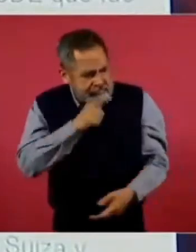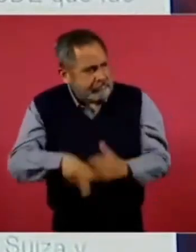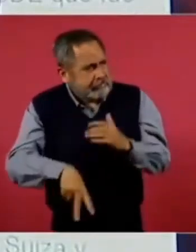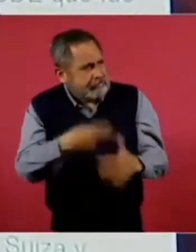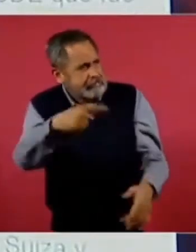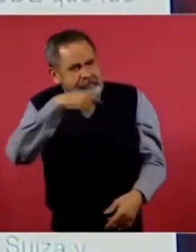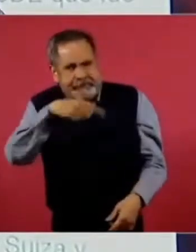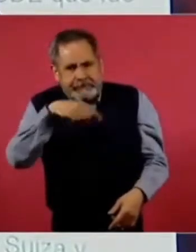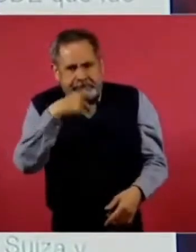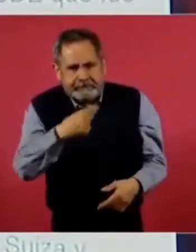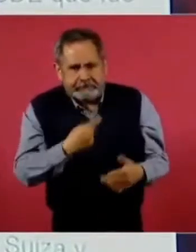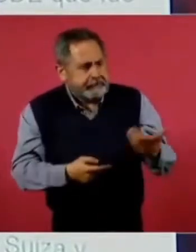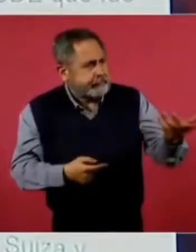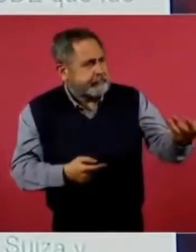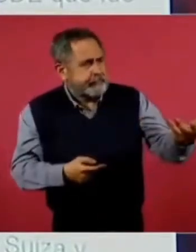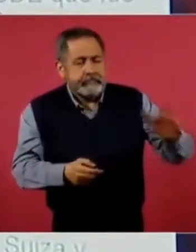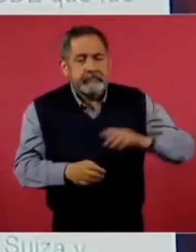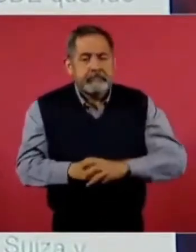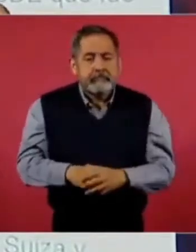Nada más llegan